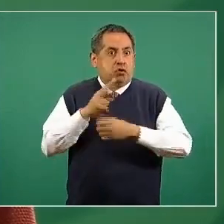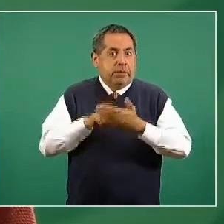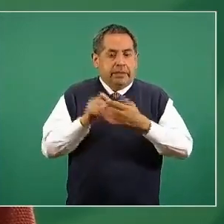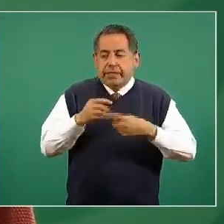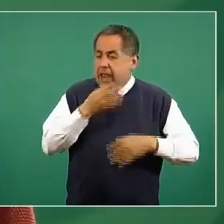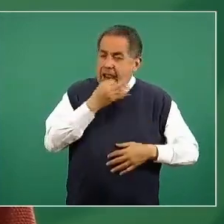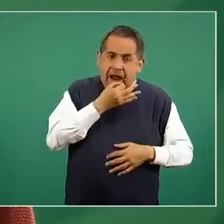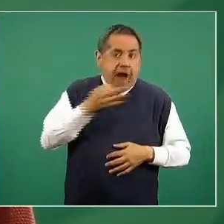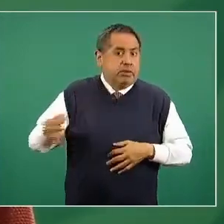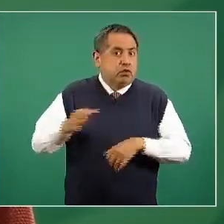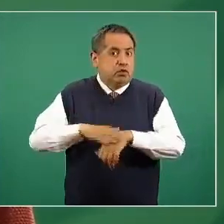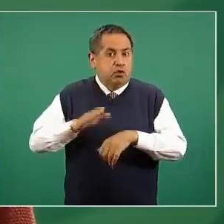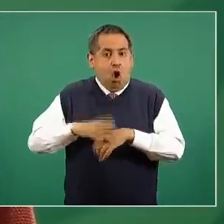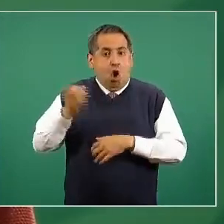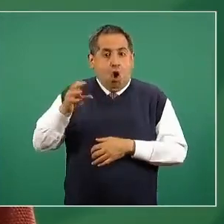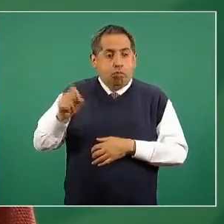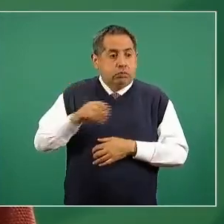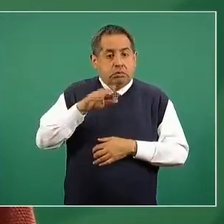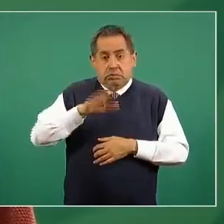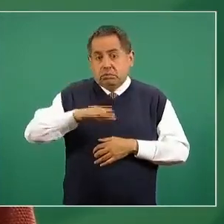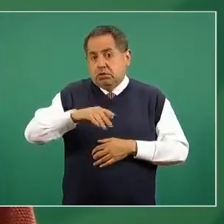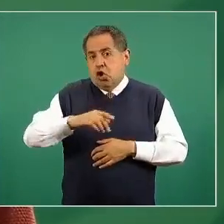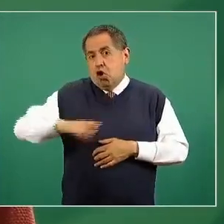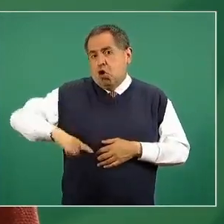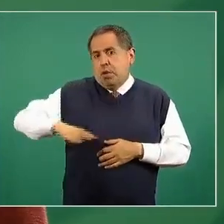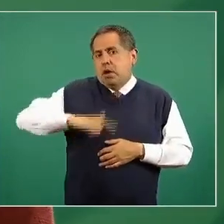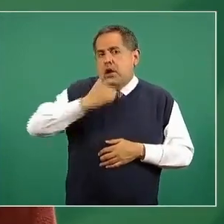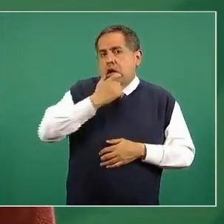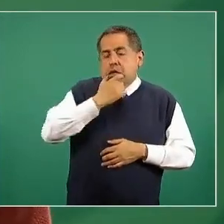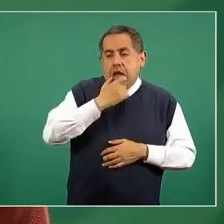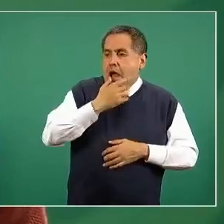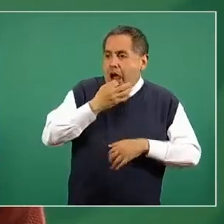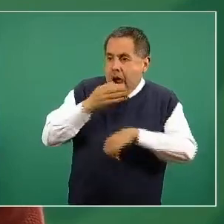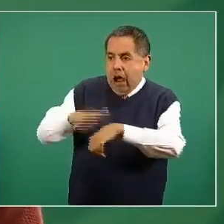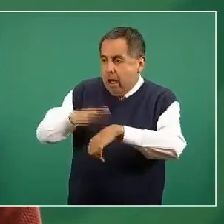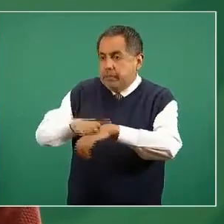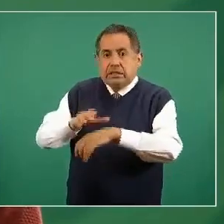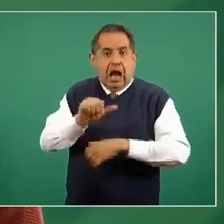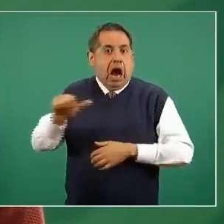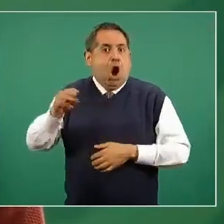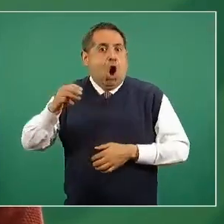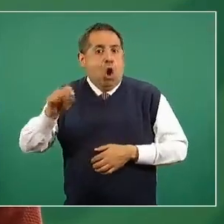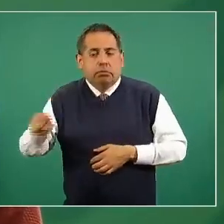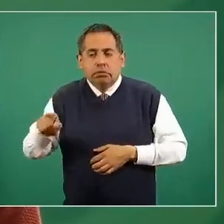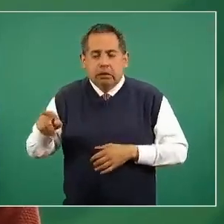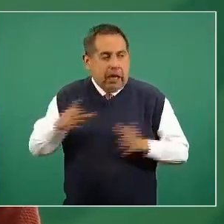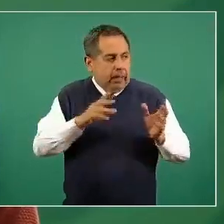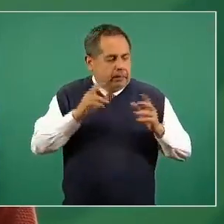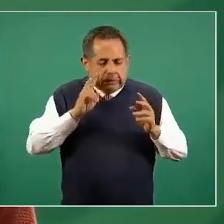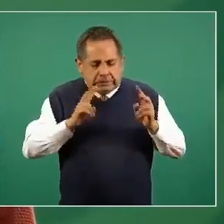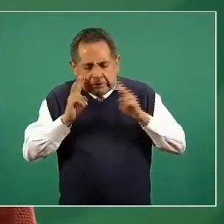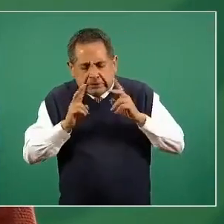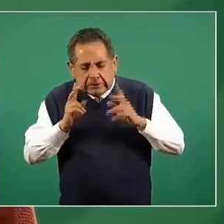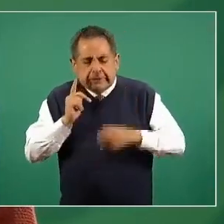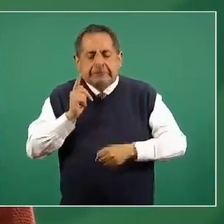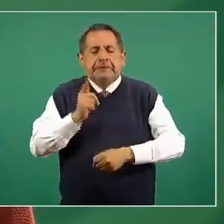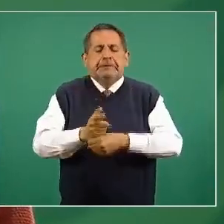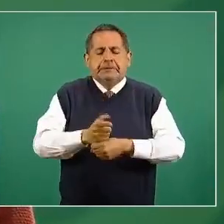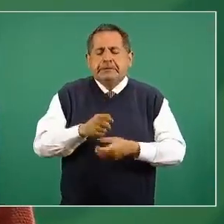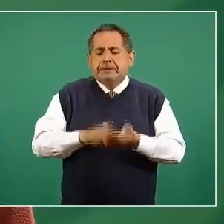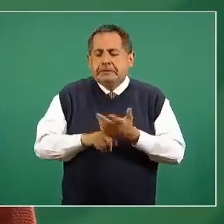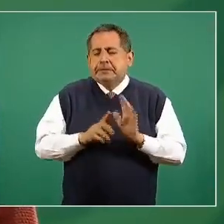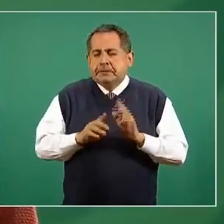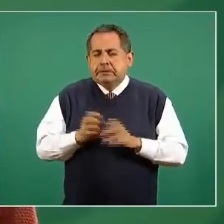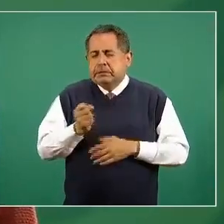fue notificada por parte del gobierno del Reino Unido, se identificó que posiblemente,